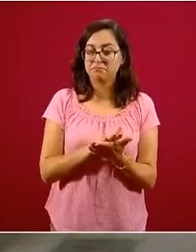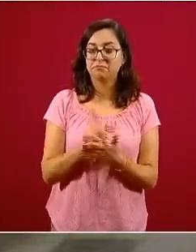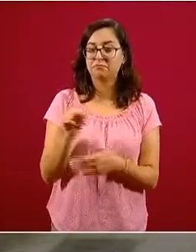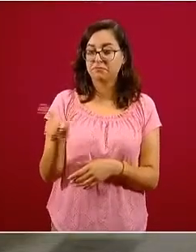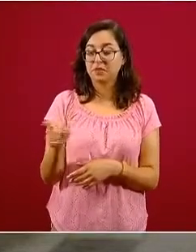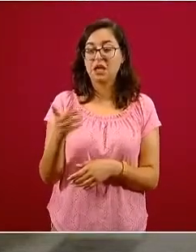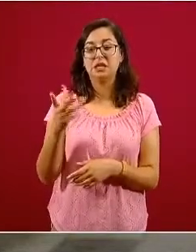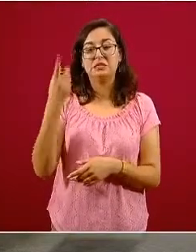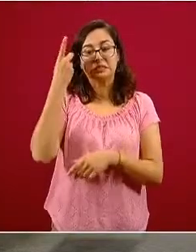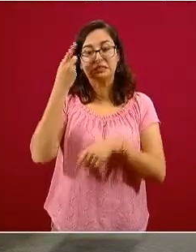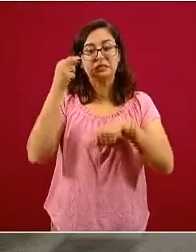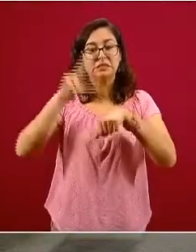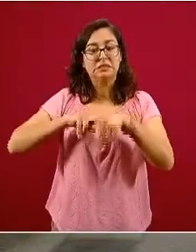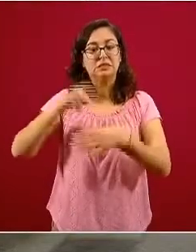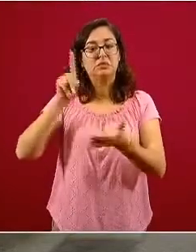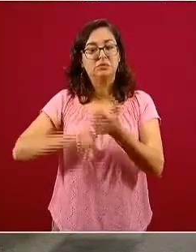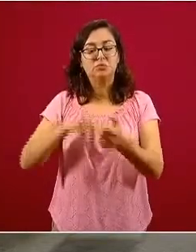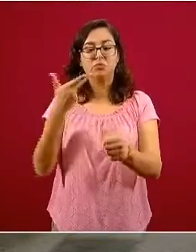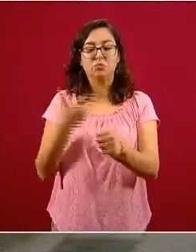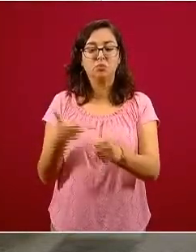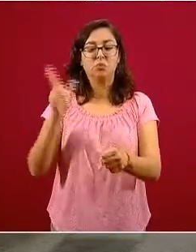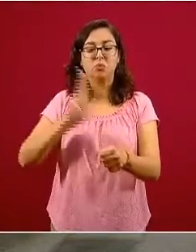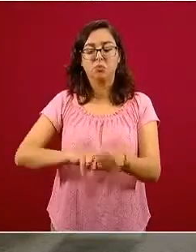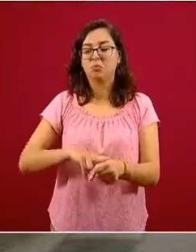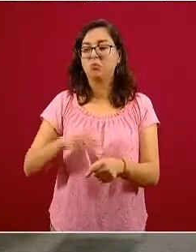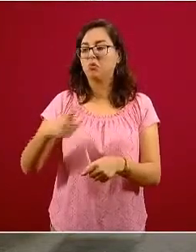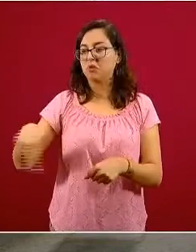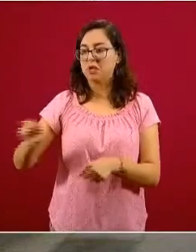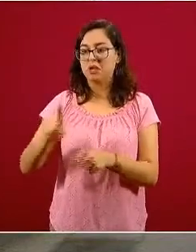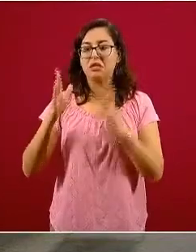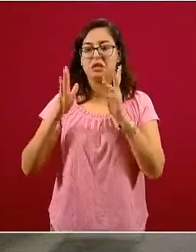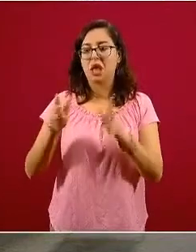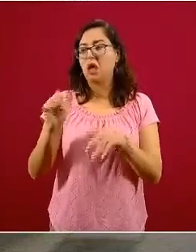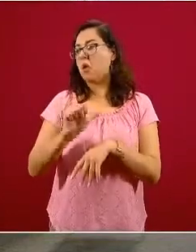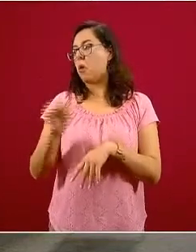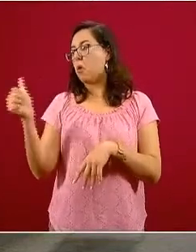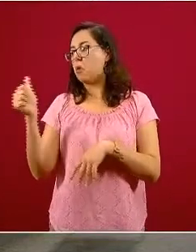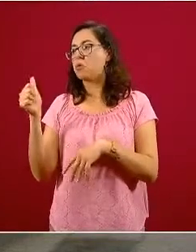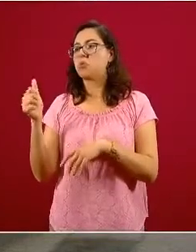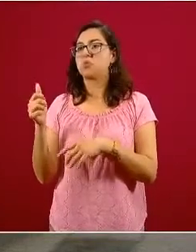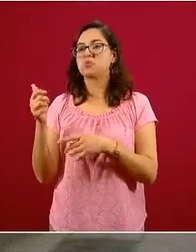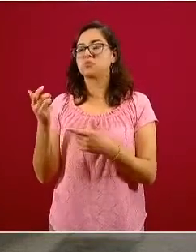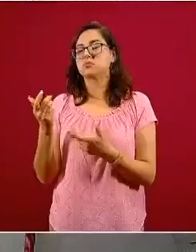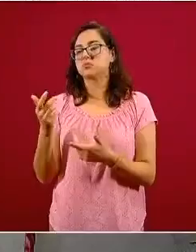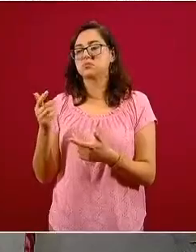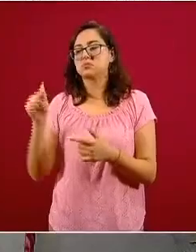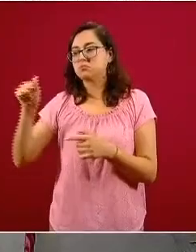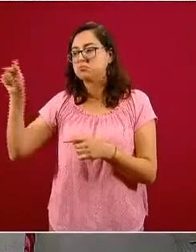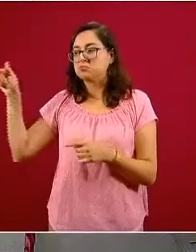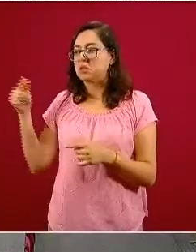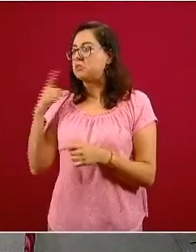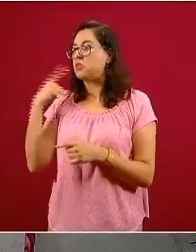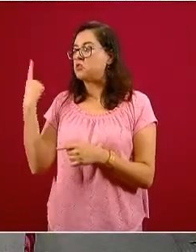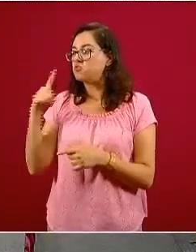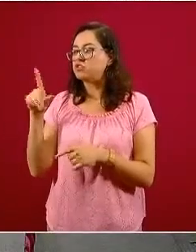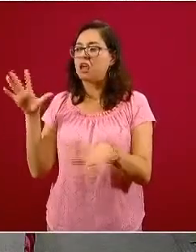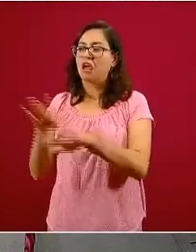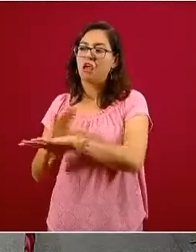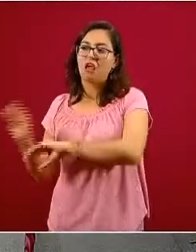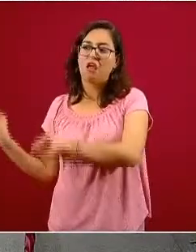tiene a directores en los hospitales que incluso han sido denunciados en otras demarcaciones por diversos